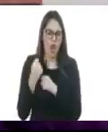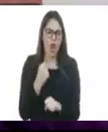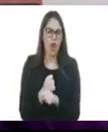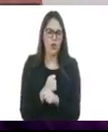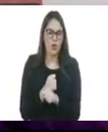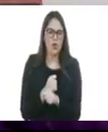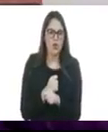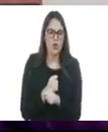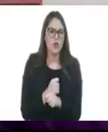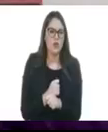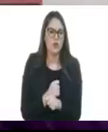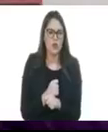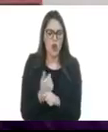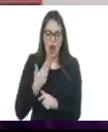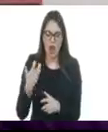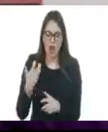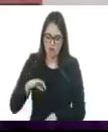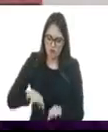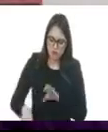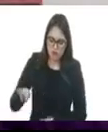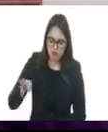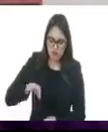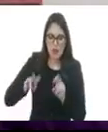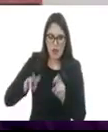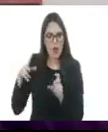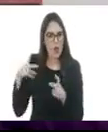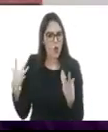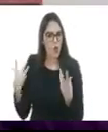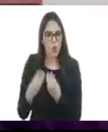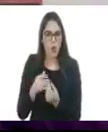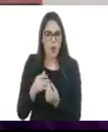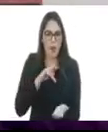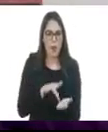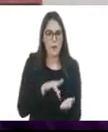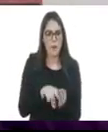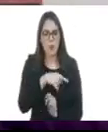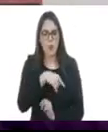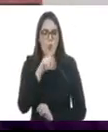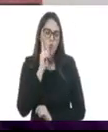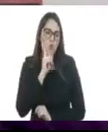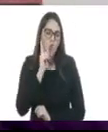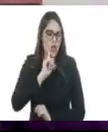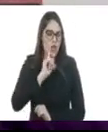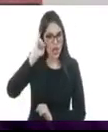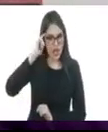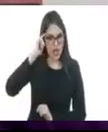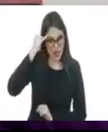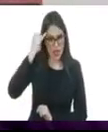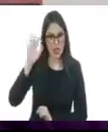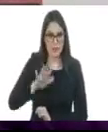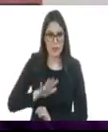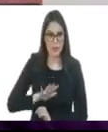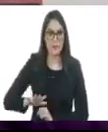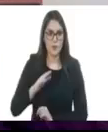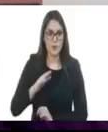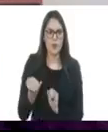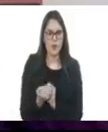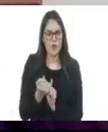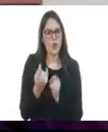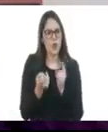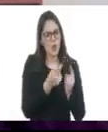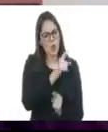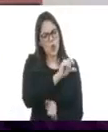periodísticamente he estado trabajando con mujeres indígenas y con compañeras que están pues organizadas, ¿no? Que mujeres